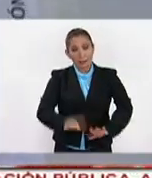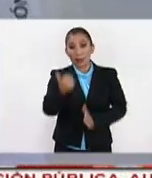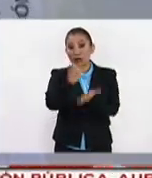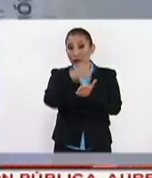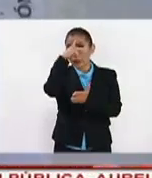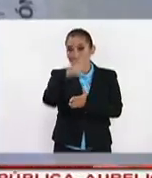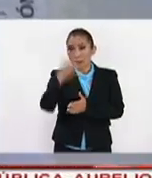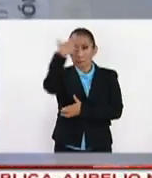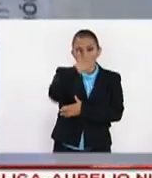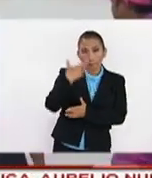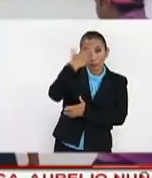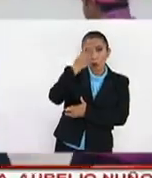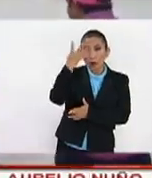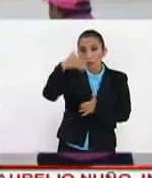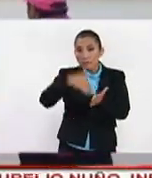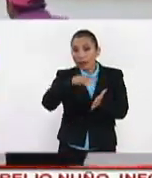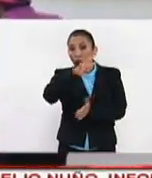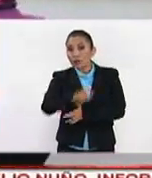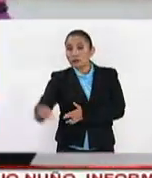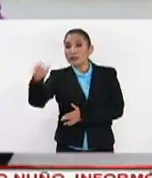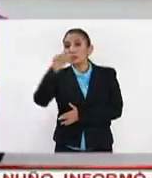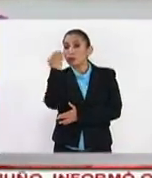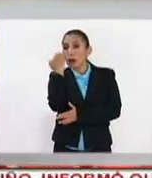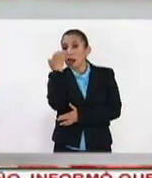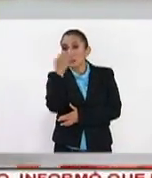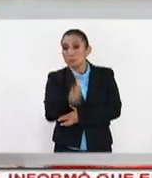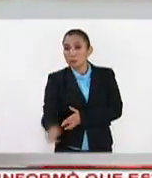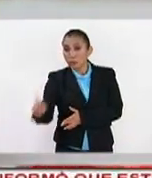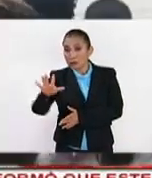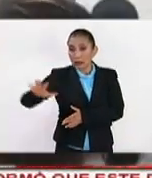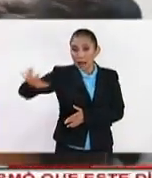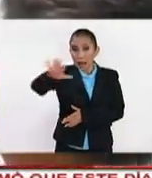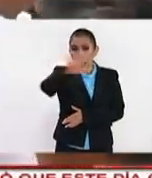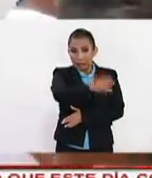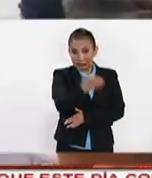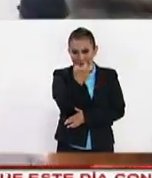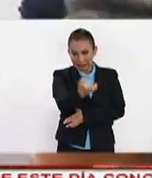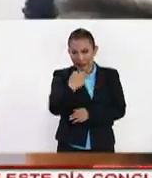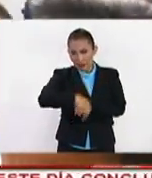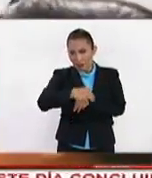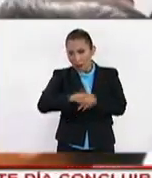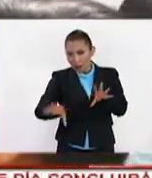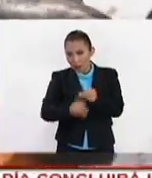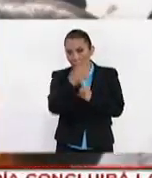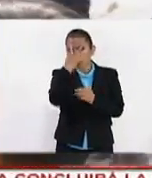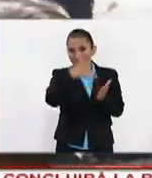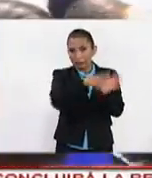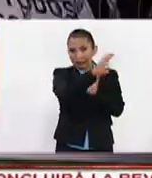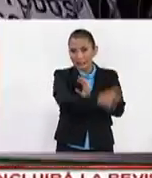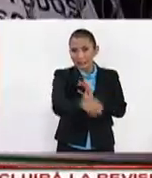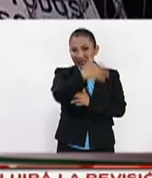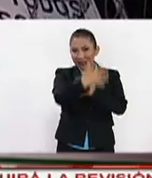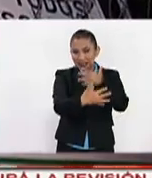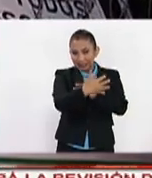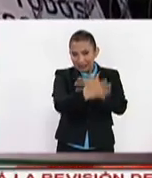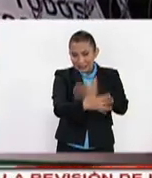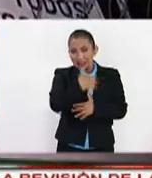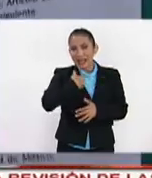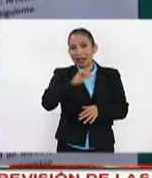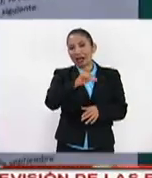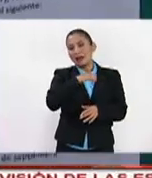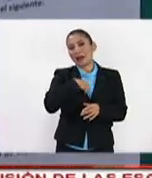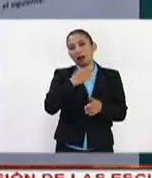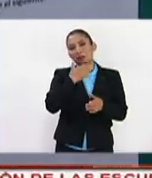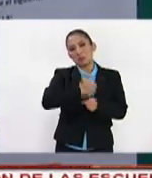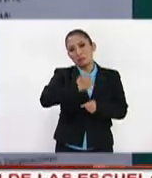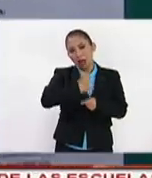Ciudad de México se han revisado más de 4,400 escuelas públicas. Esta cifra incluye 4,315 centros de educación